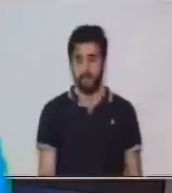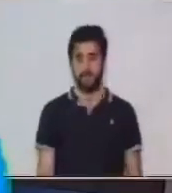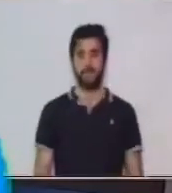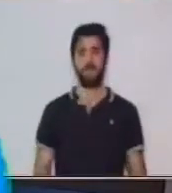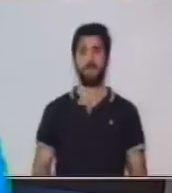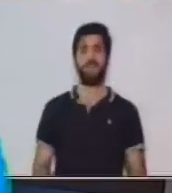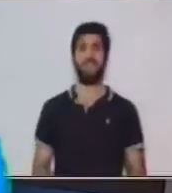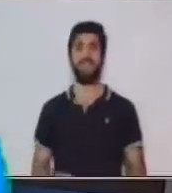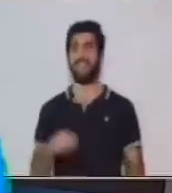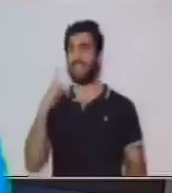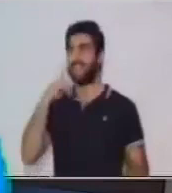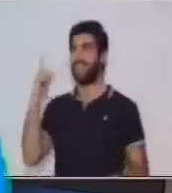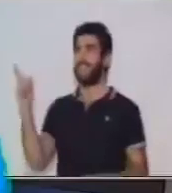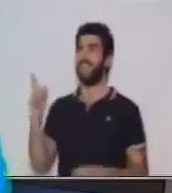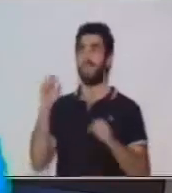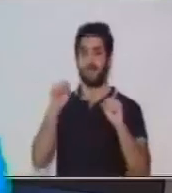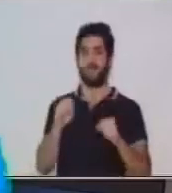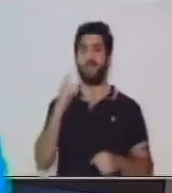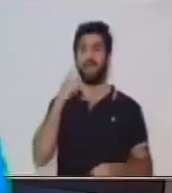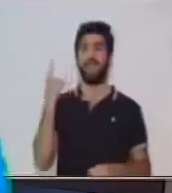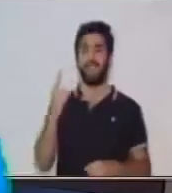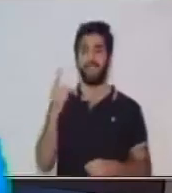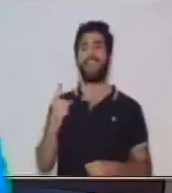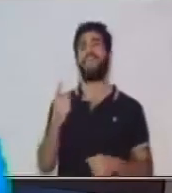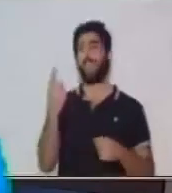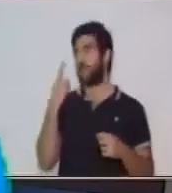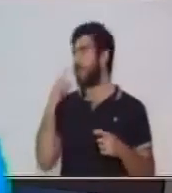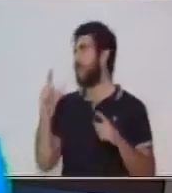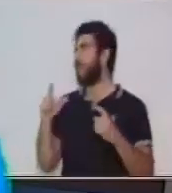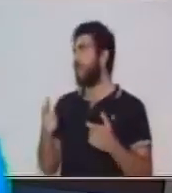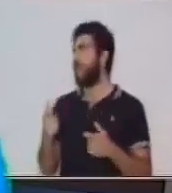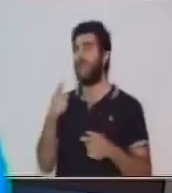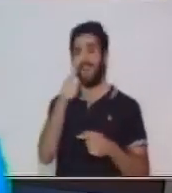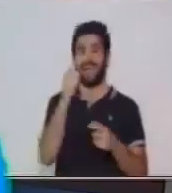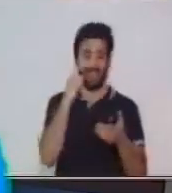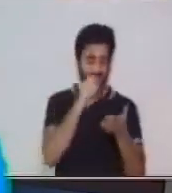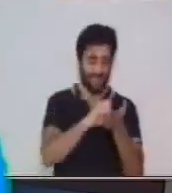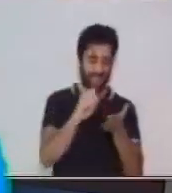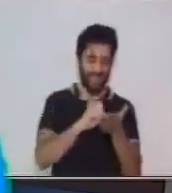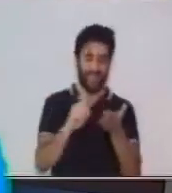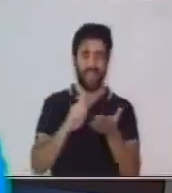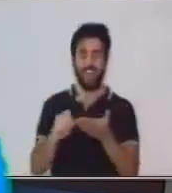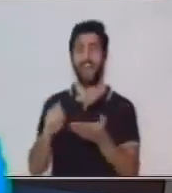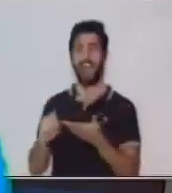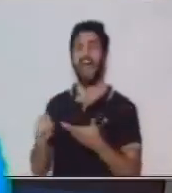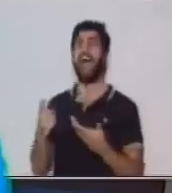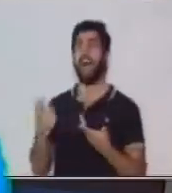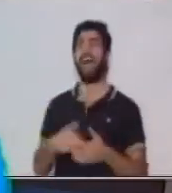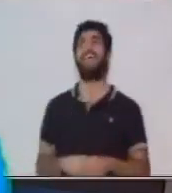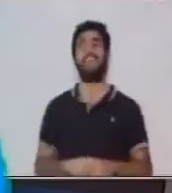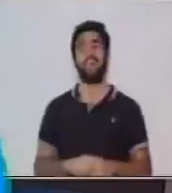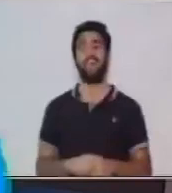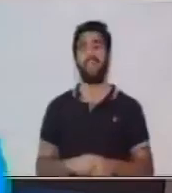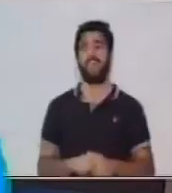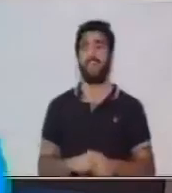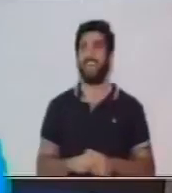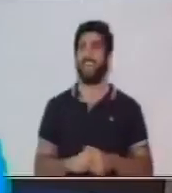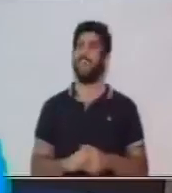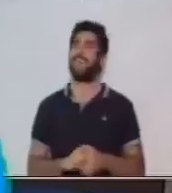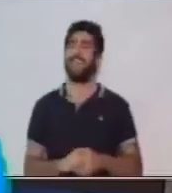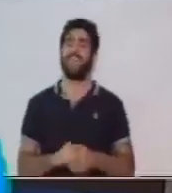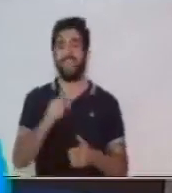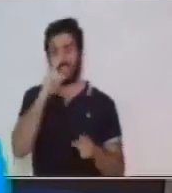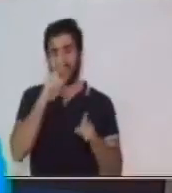conocer. Entonces puedes buscar nuevamente en todos tus apuntes y te vas a dar cuenta que ahí los tienes. Y ante todo, pues destaca